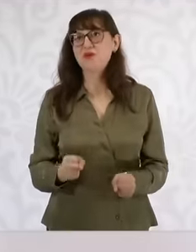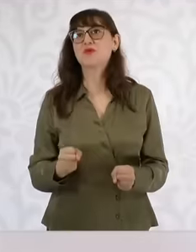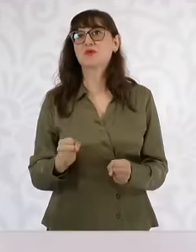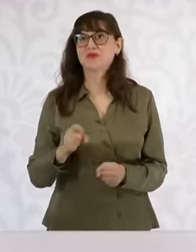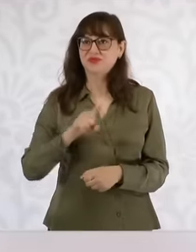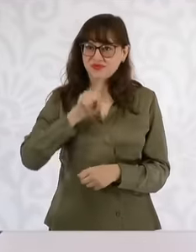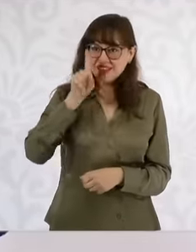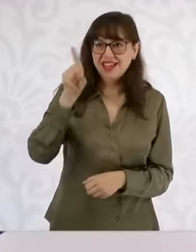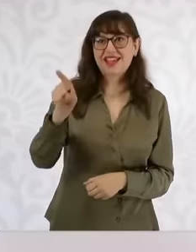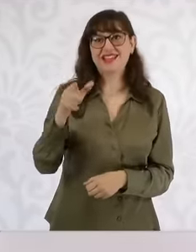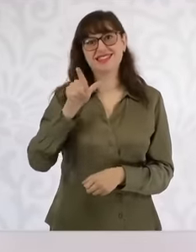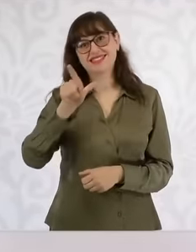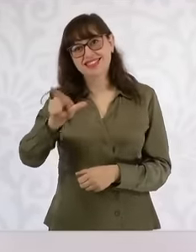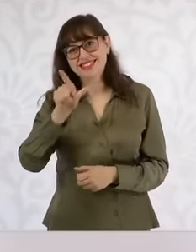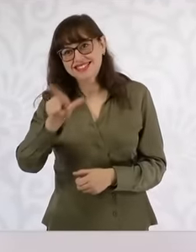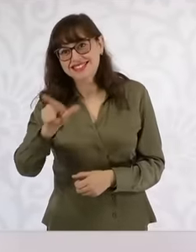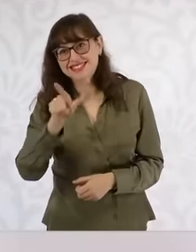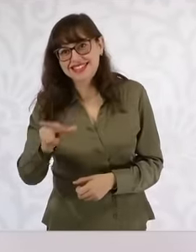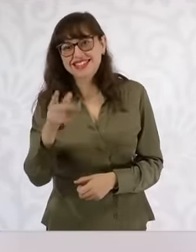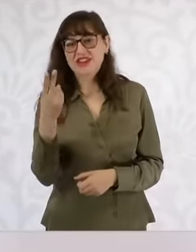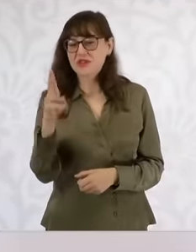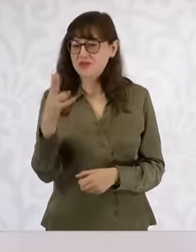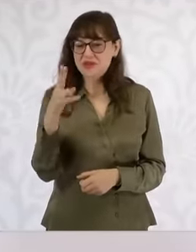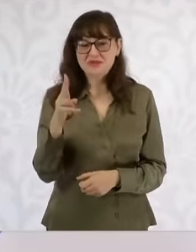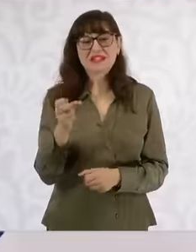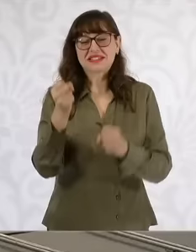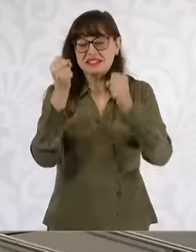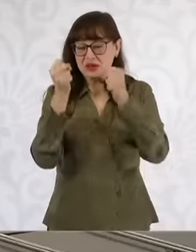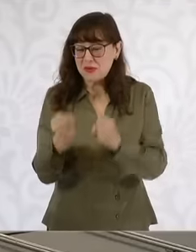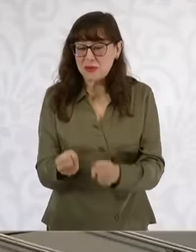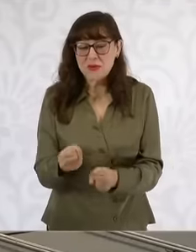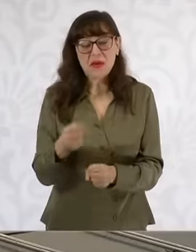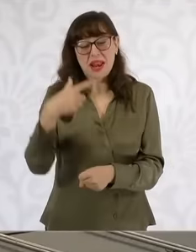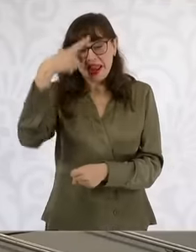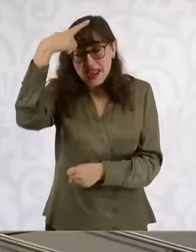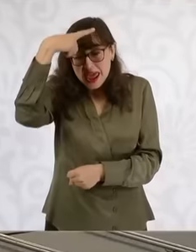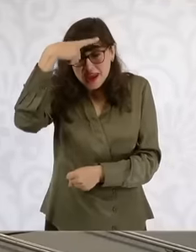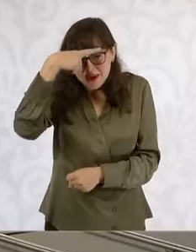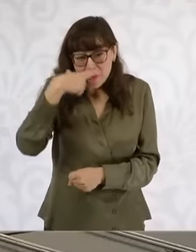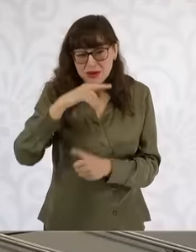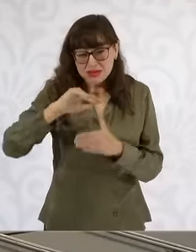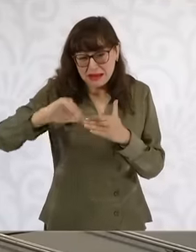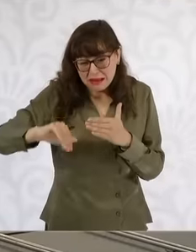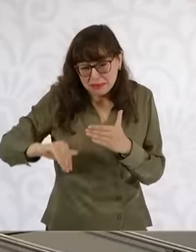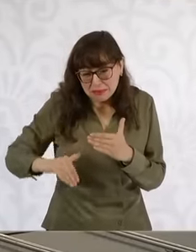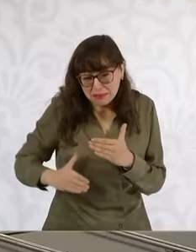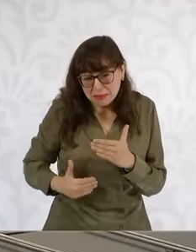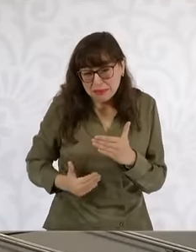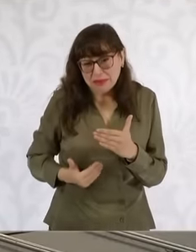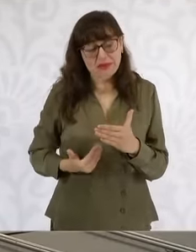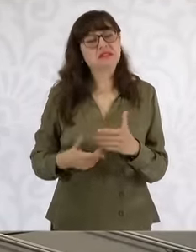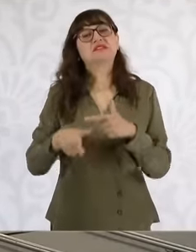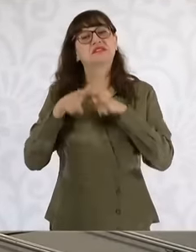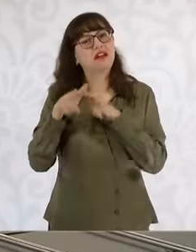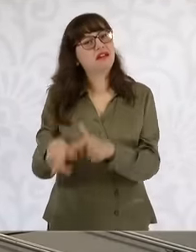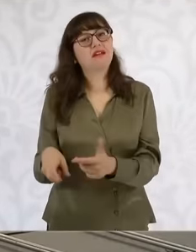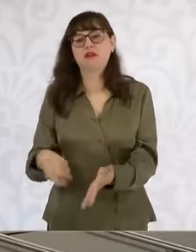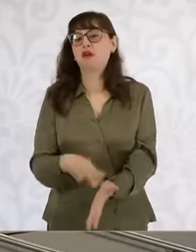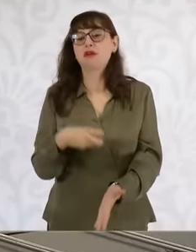en la noche o altas horas de la madrugada, quedará finalmente la declaración. Pero es importante porque